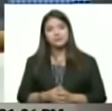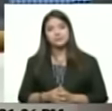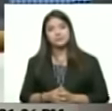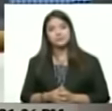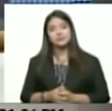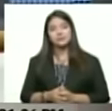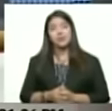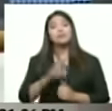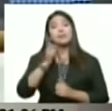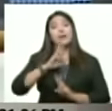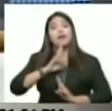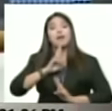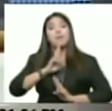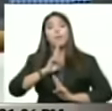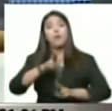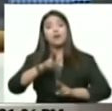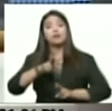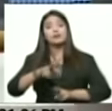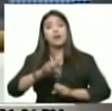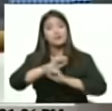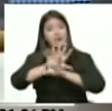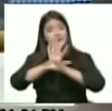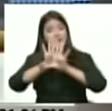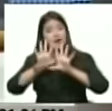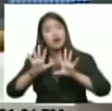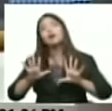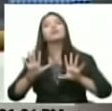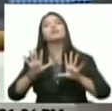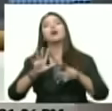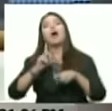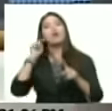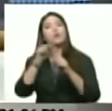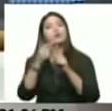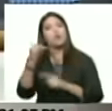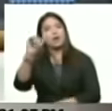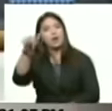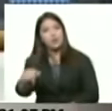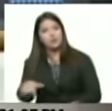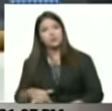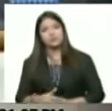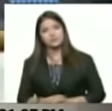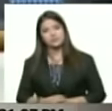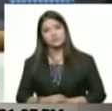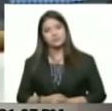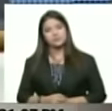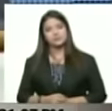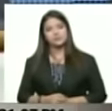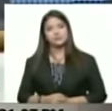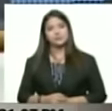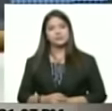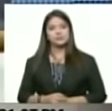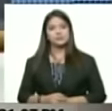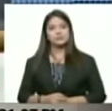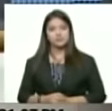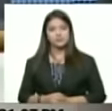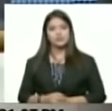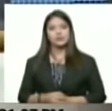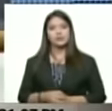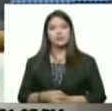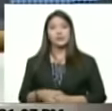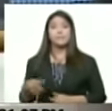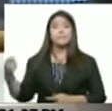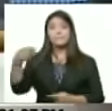de respuestas creativas, creadoras a los retos que tenemos hoy. A los retos que tenemos hoy. La inversión